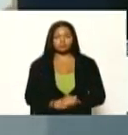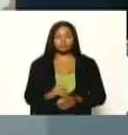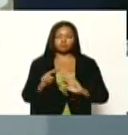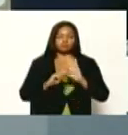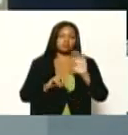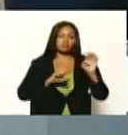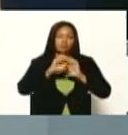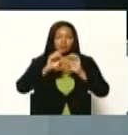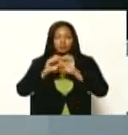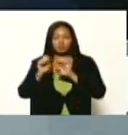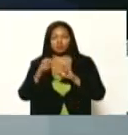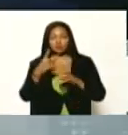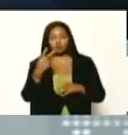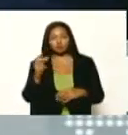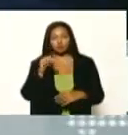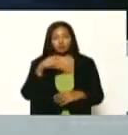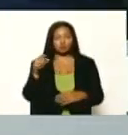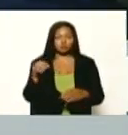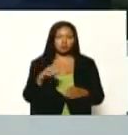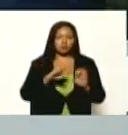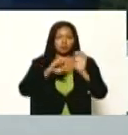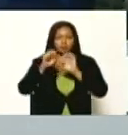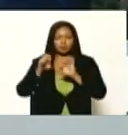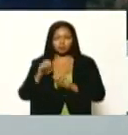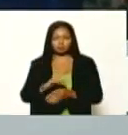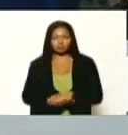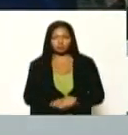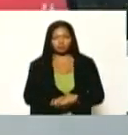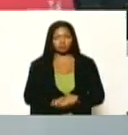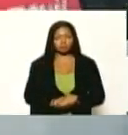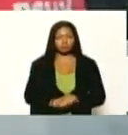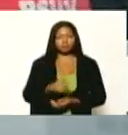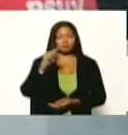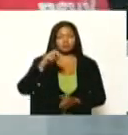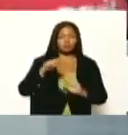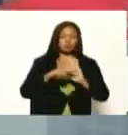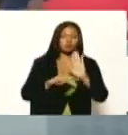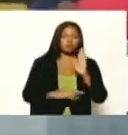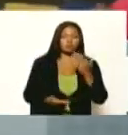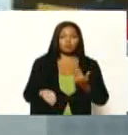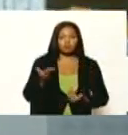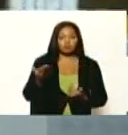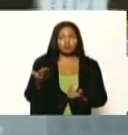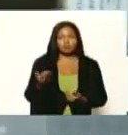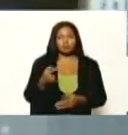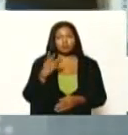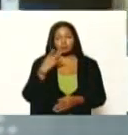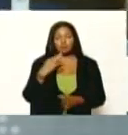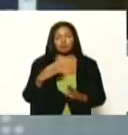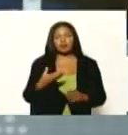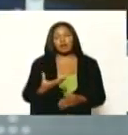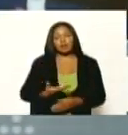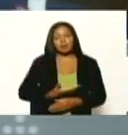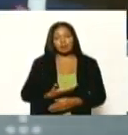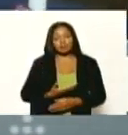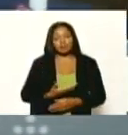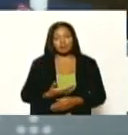clasificación, de no clasificación. También una norma importante para el caso de las alcaldías.